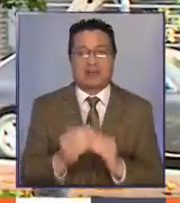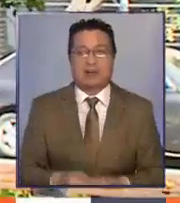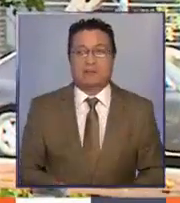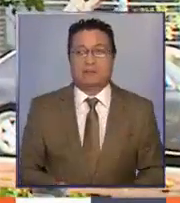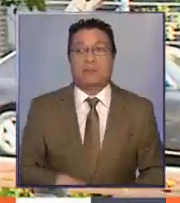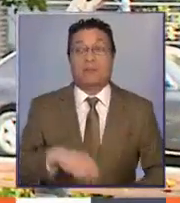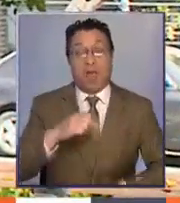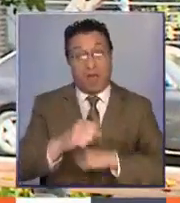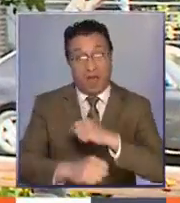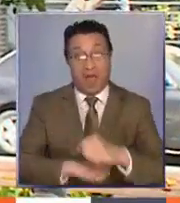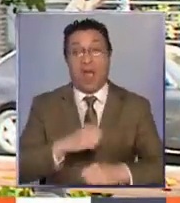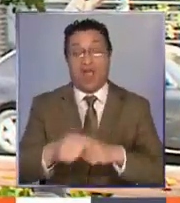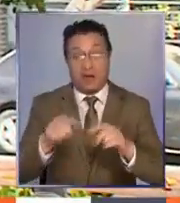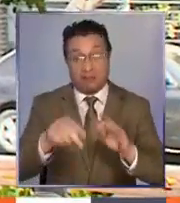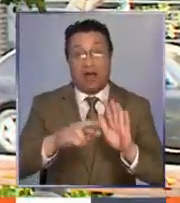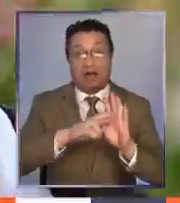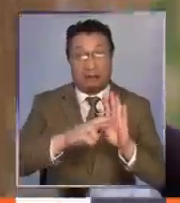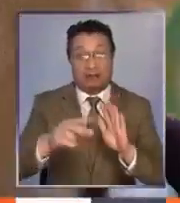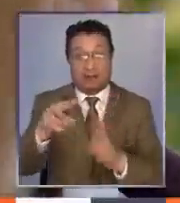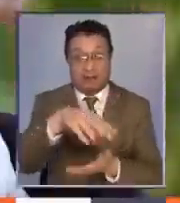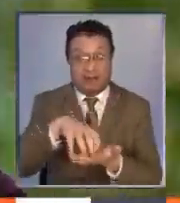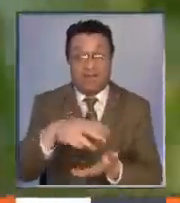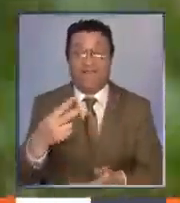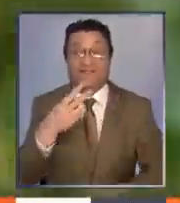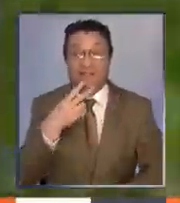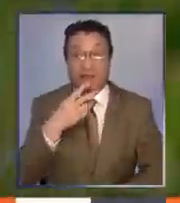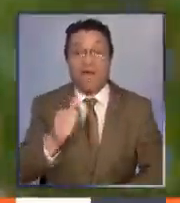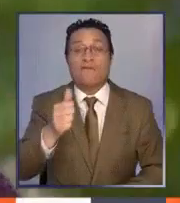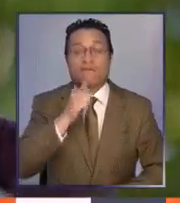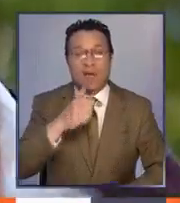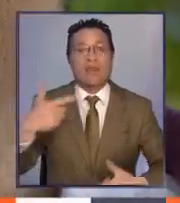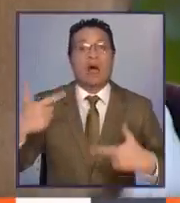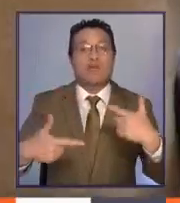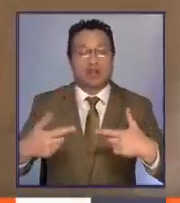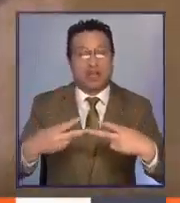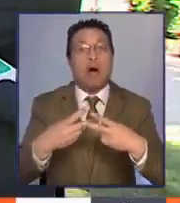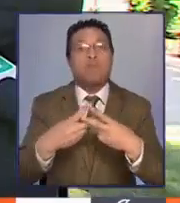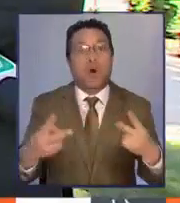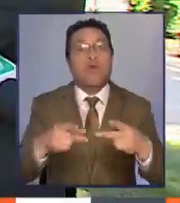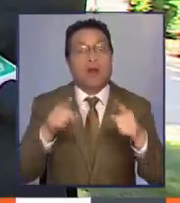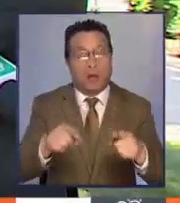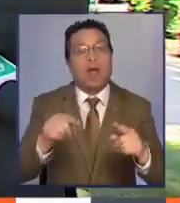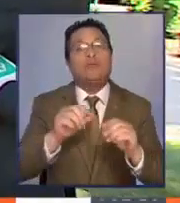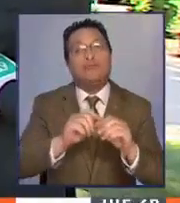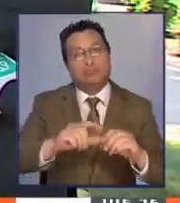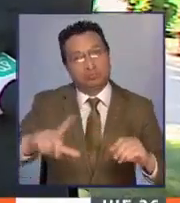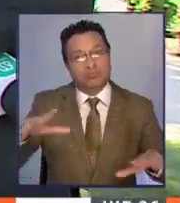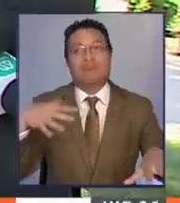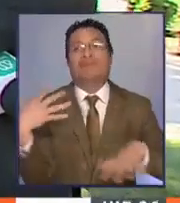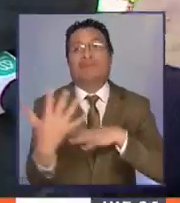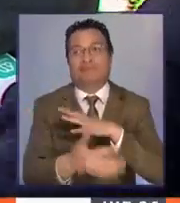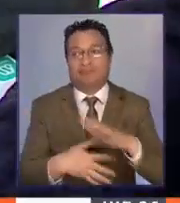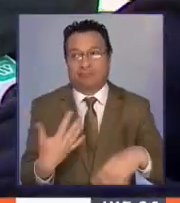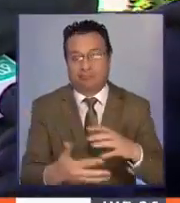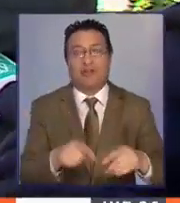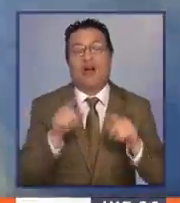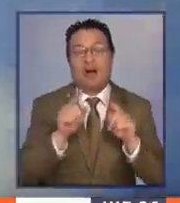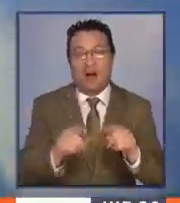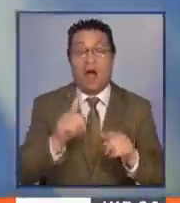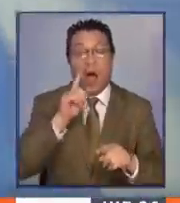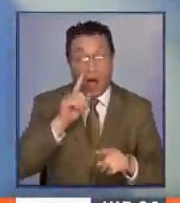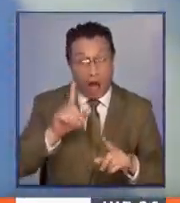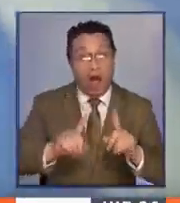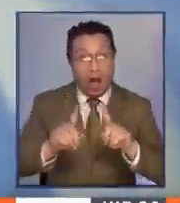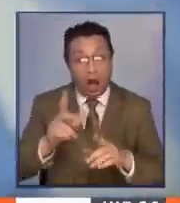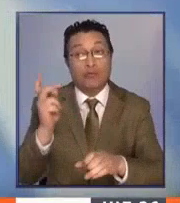años representa a los vecinos del barrio Yungay dice que la falta de políticas públicas tiene desatada la delincuencia. Y aunque hay situaciones delictuales